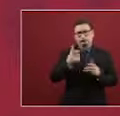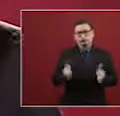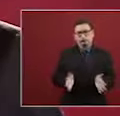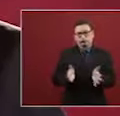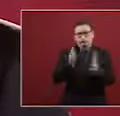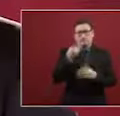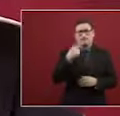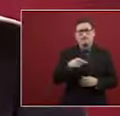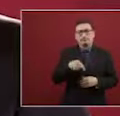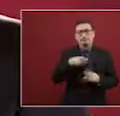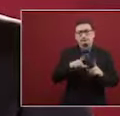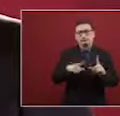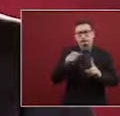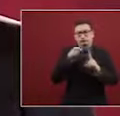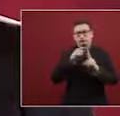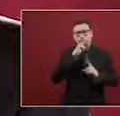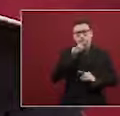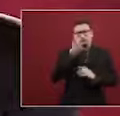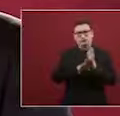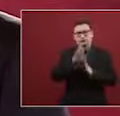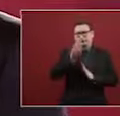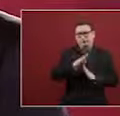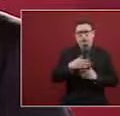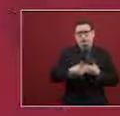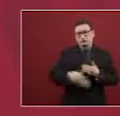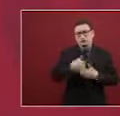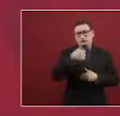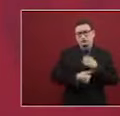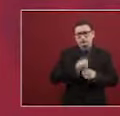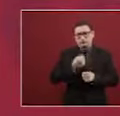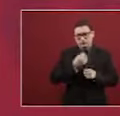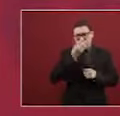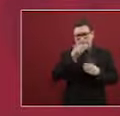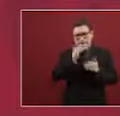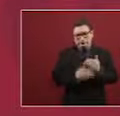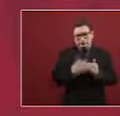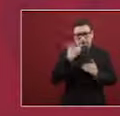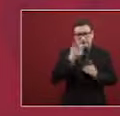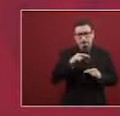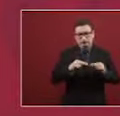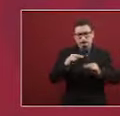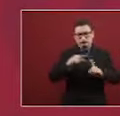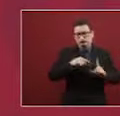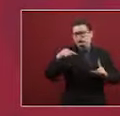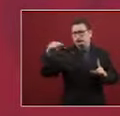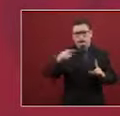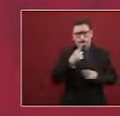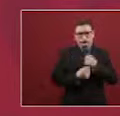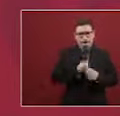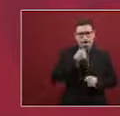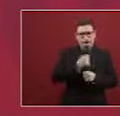lograr la meta de crecer a finales del sexenio a una tasa promedio